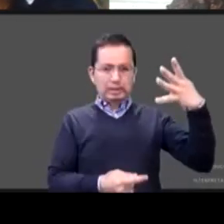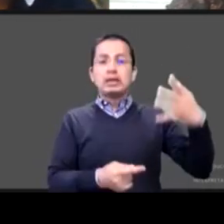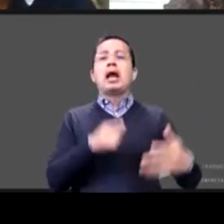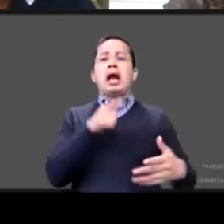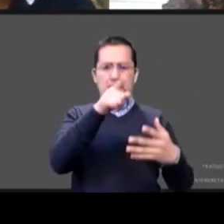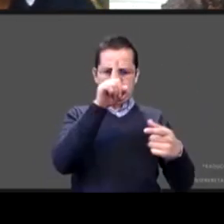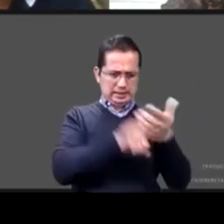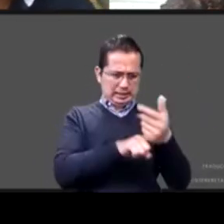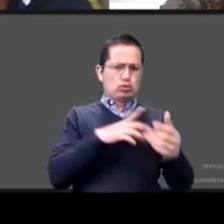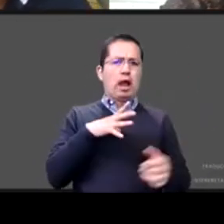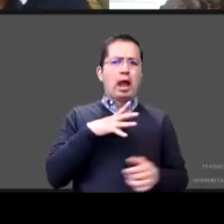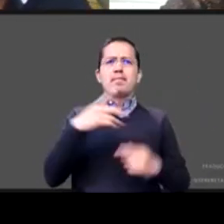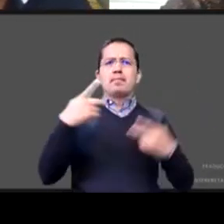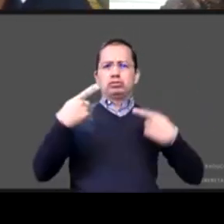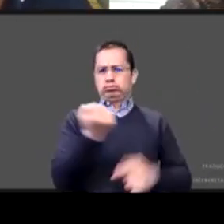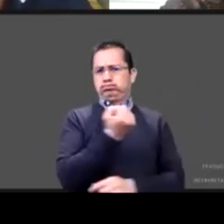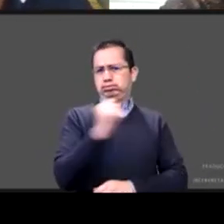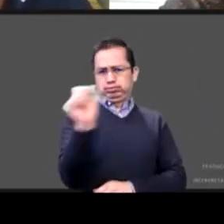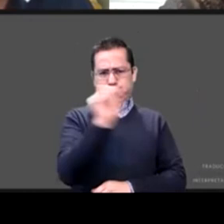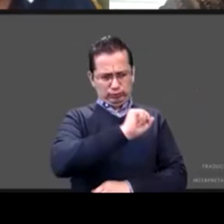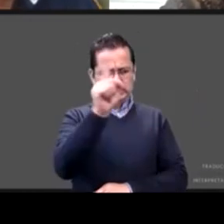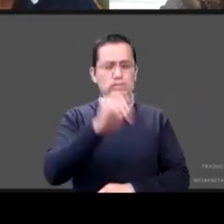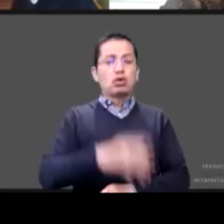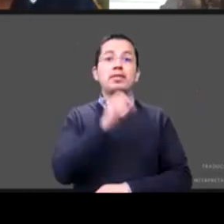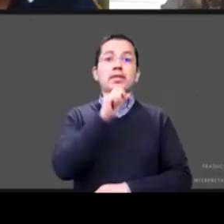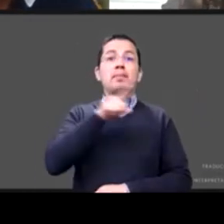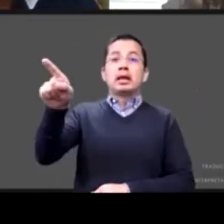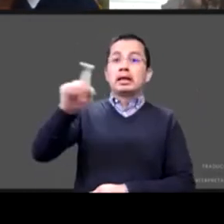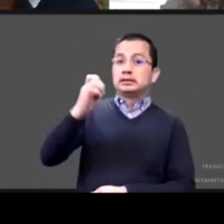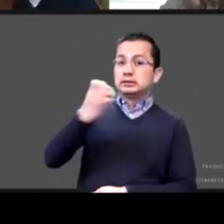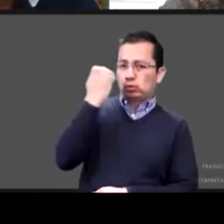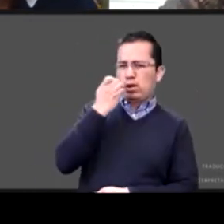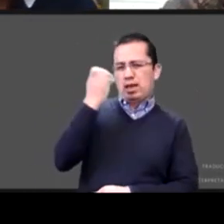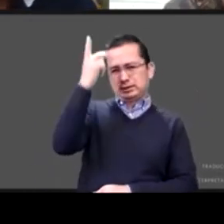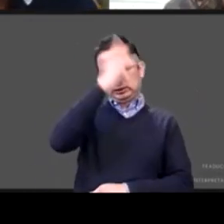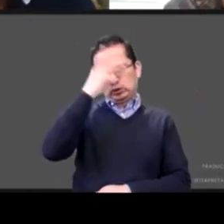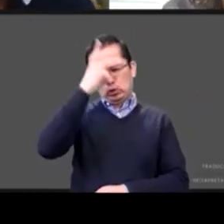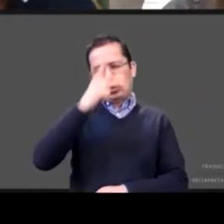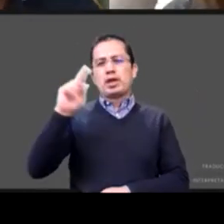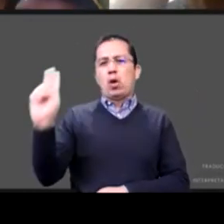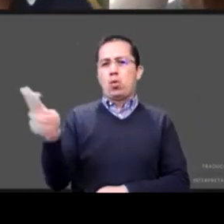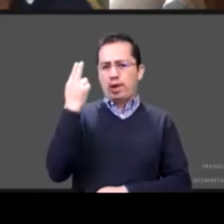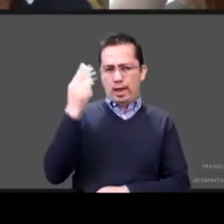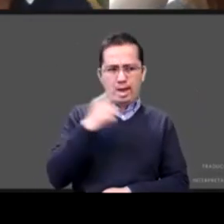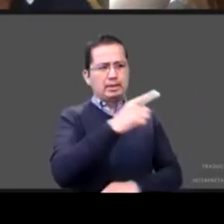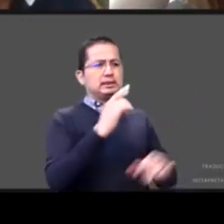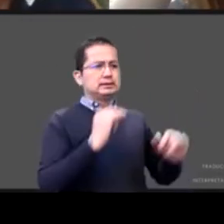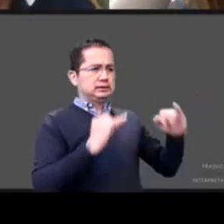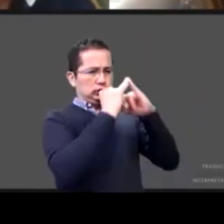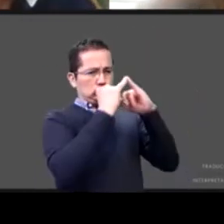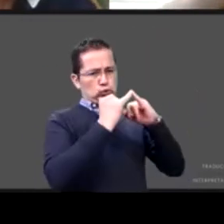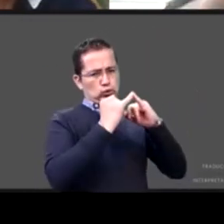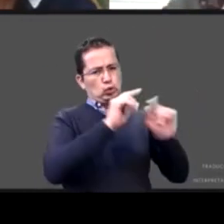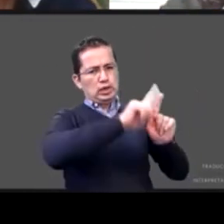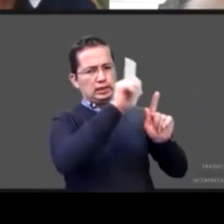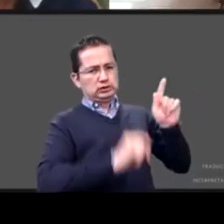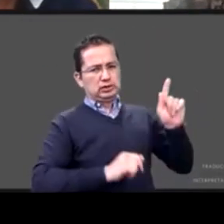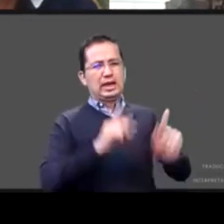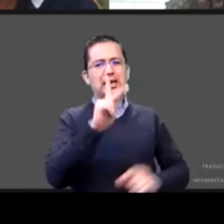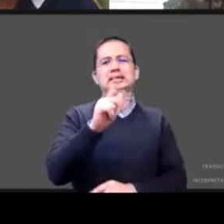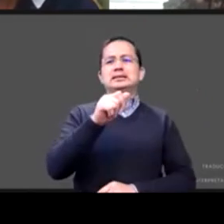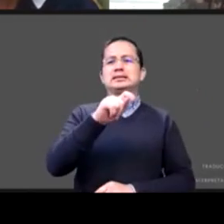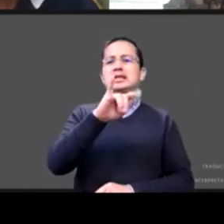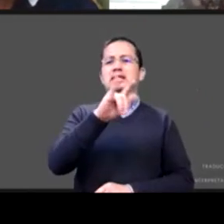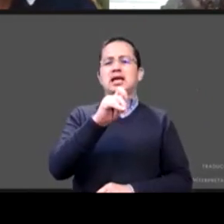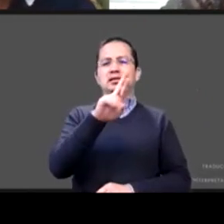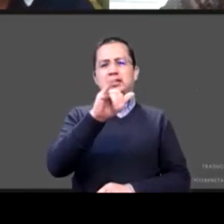líneas en la Facultad de Psicología, en el Instituto Nacional de Psiquiatría. Es decir, sí se han generado afortunadamente respuestas